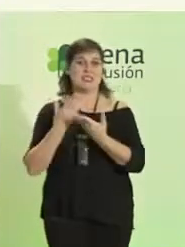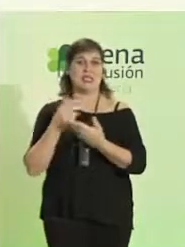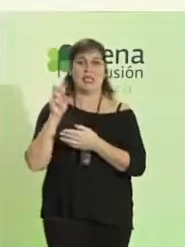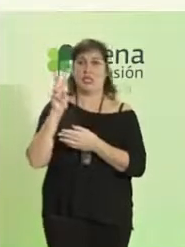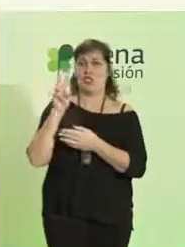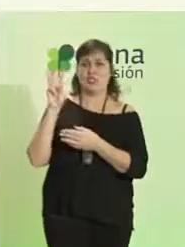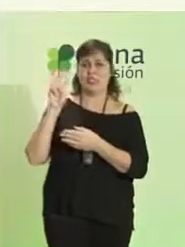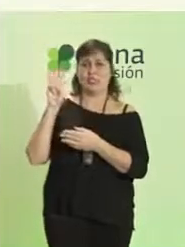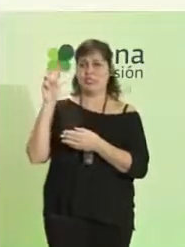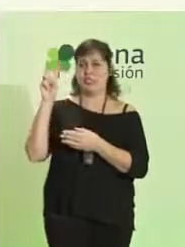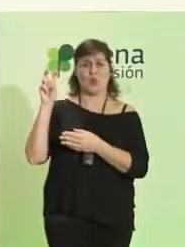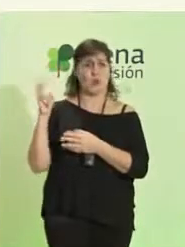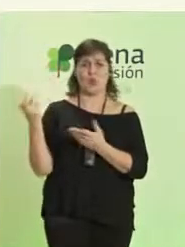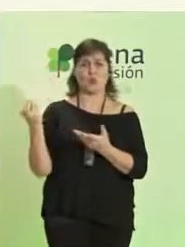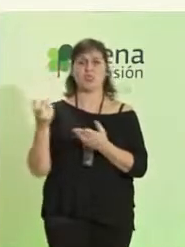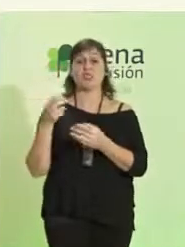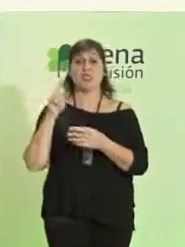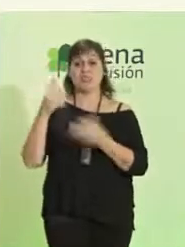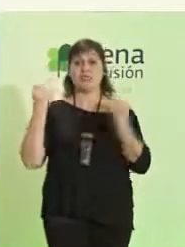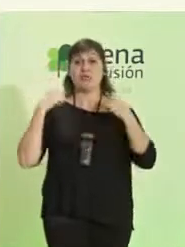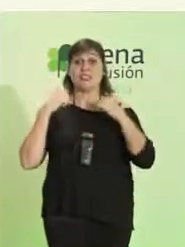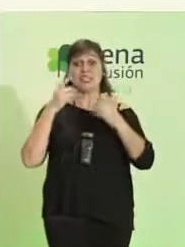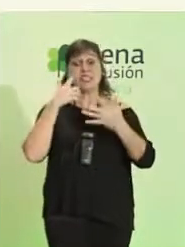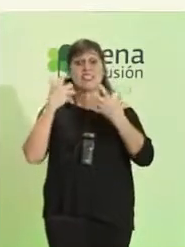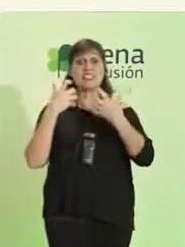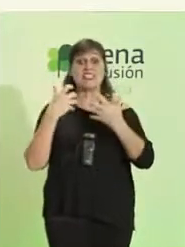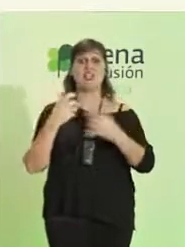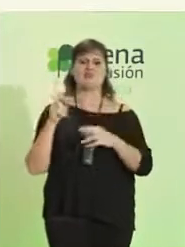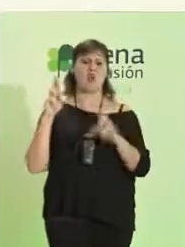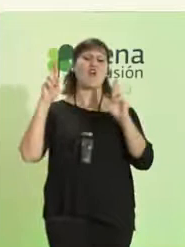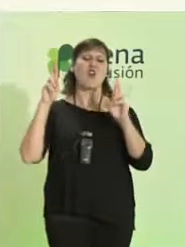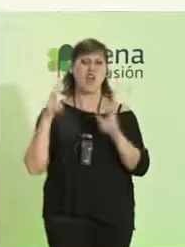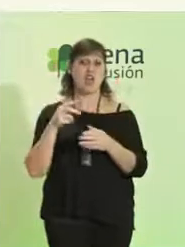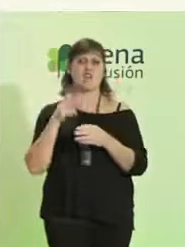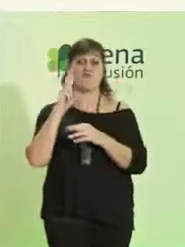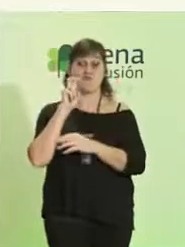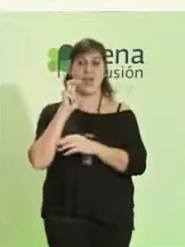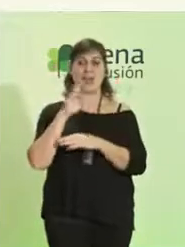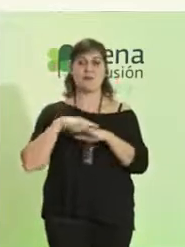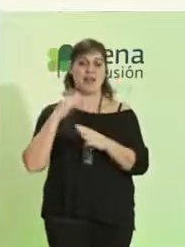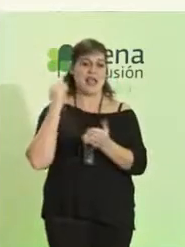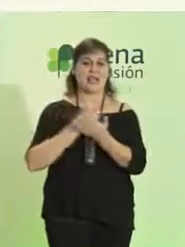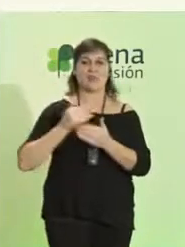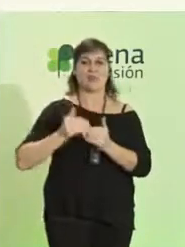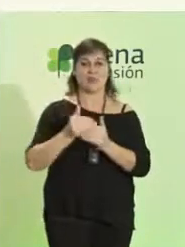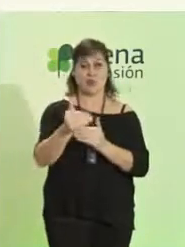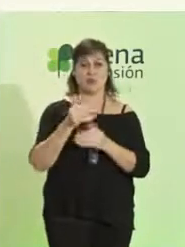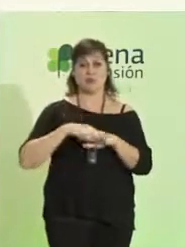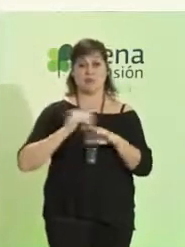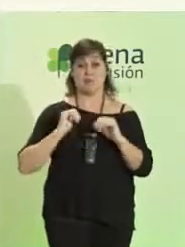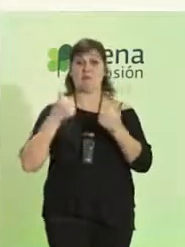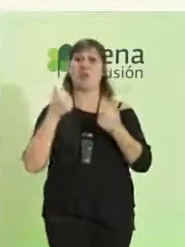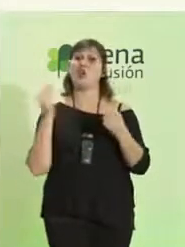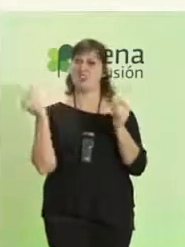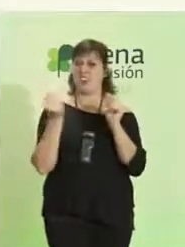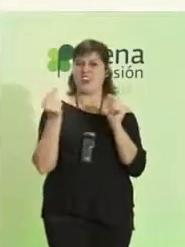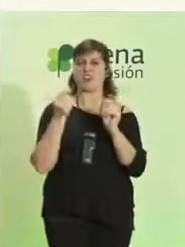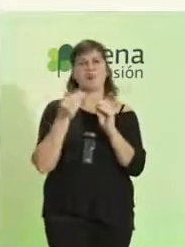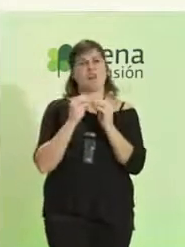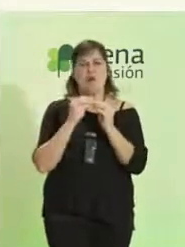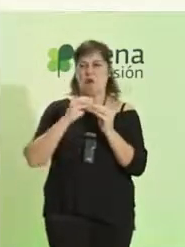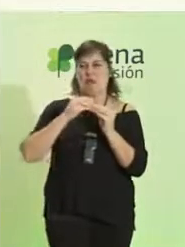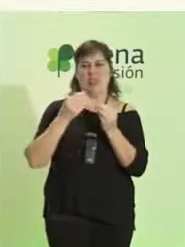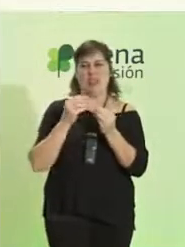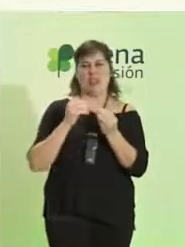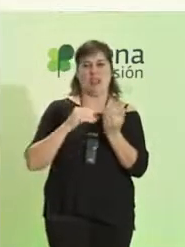2 o 3 segundos. Así que ojalá estas prácticas artísticas os puedan servir para próximos retos, por lo menos para empezar los debates de una manera un